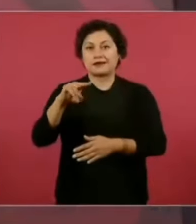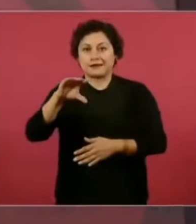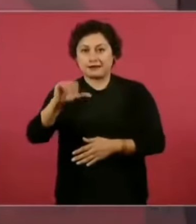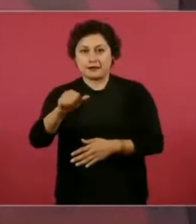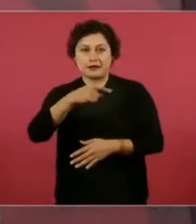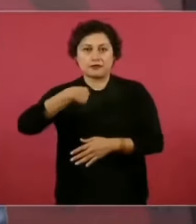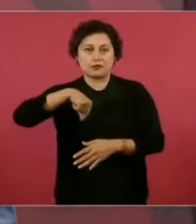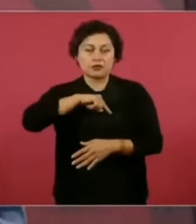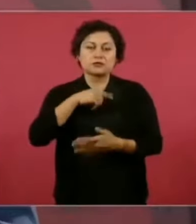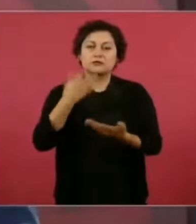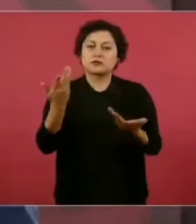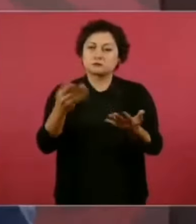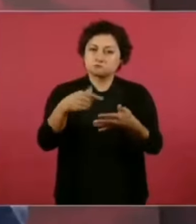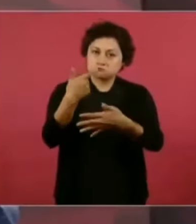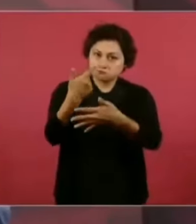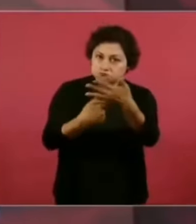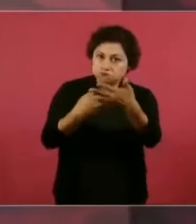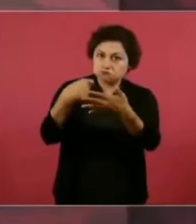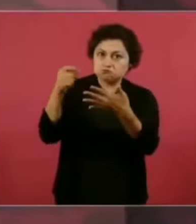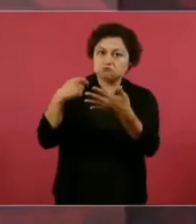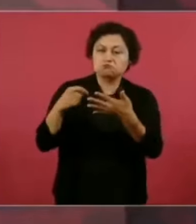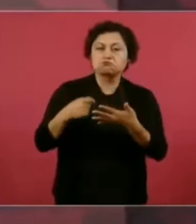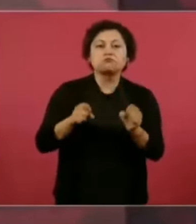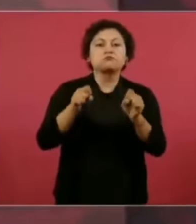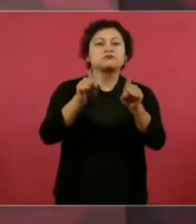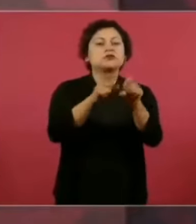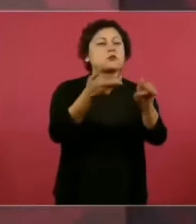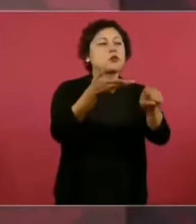hacer un recuento de hospitales,